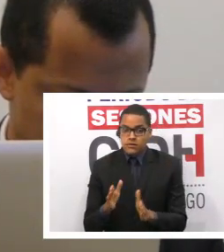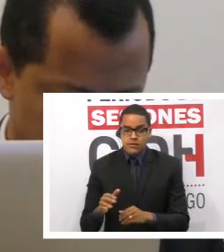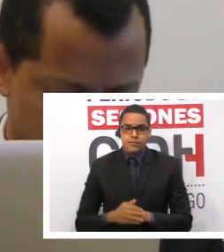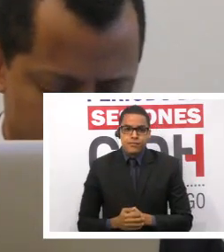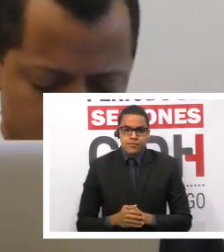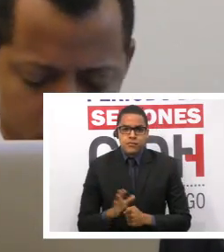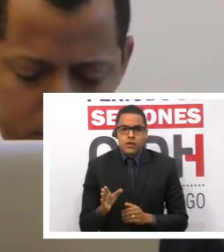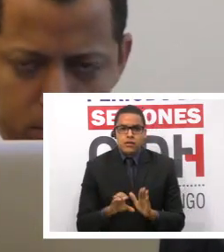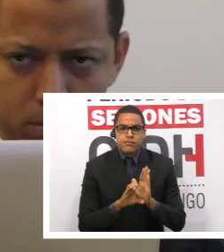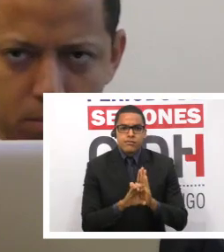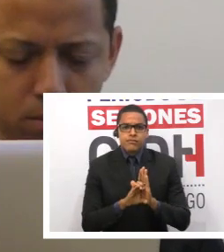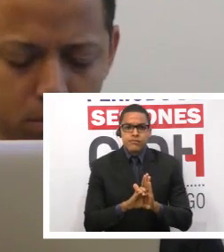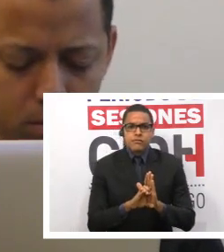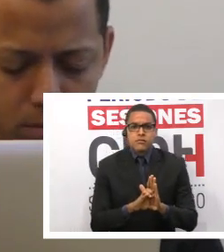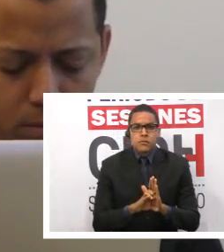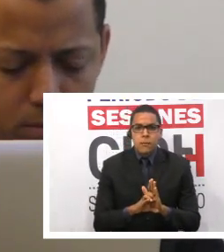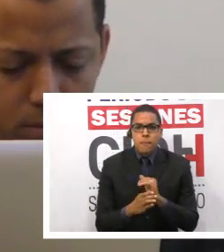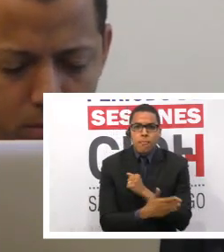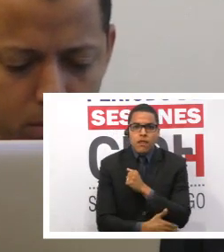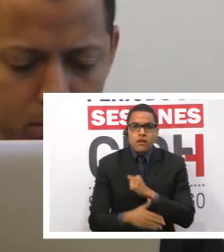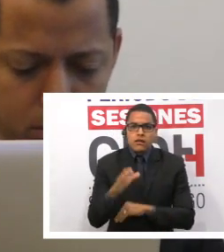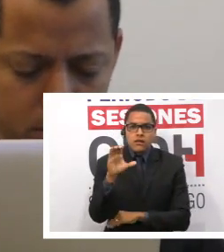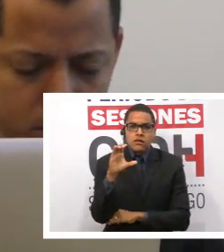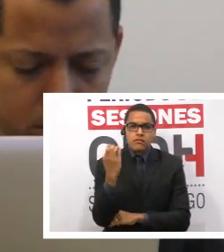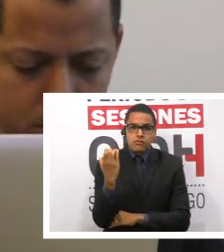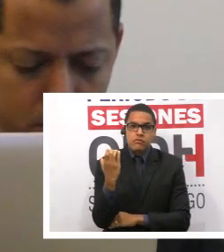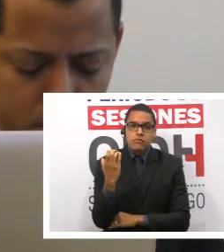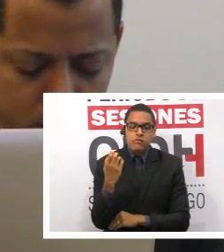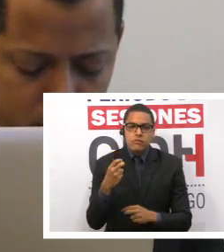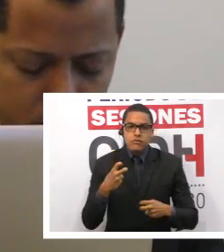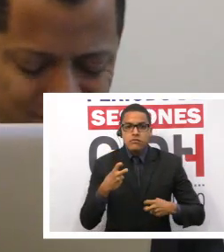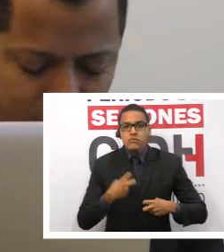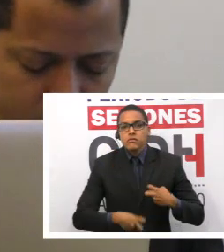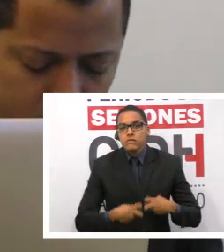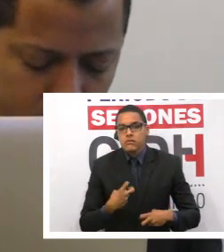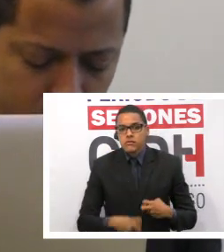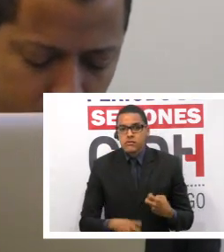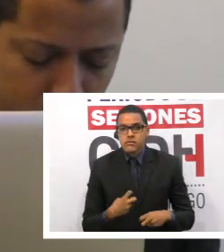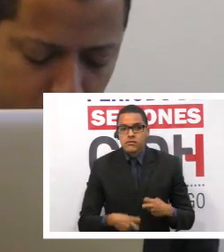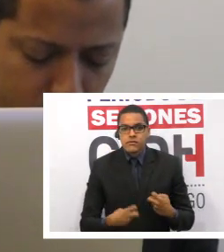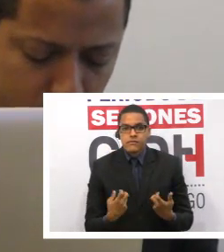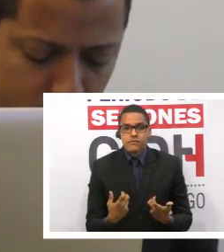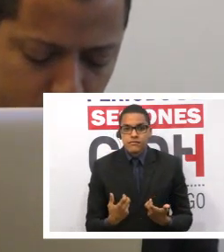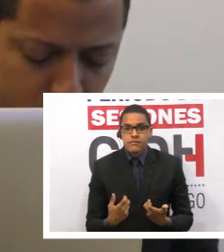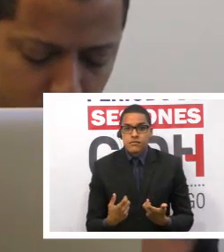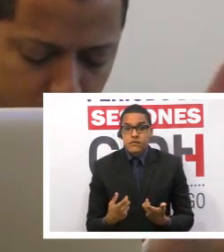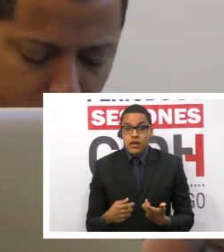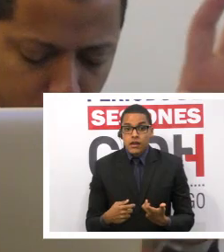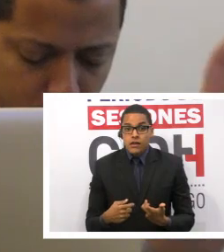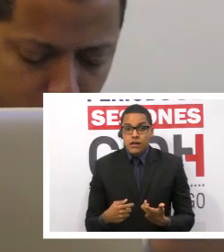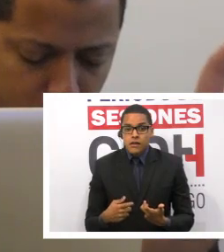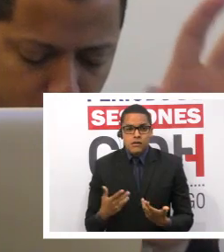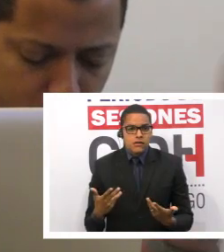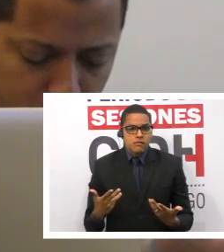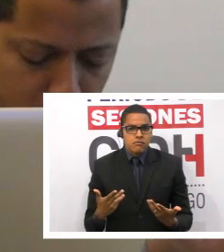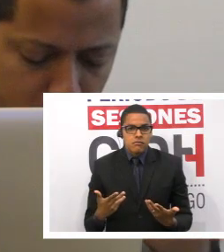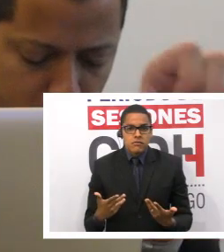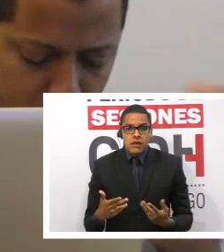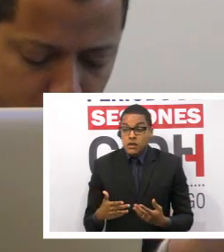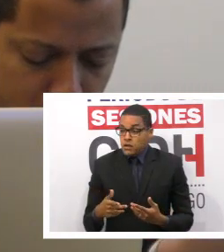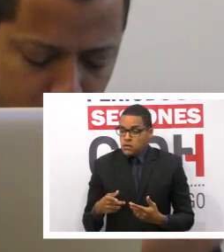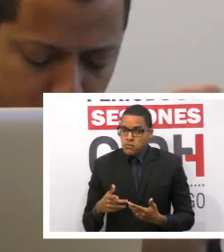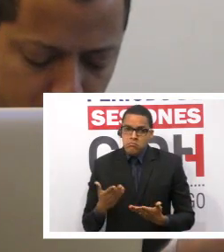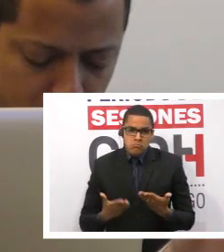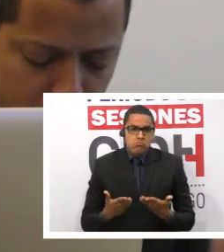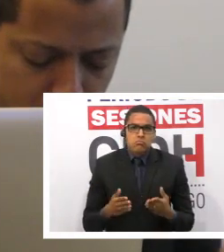jurisprudencia del tribunal constitucional ha sido muy interesante no solamente en proteger este contenido mínimo